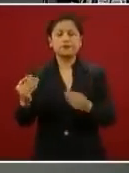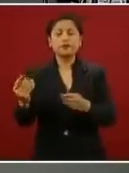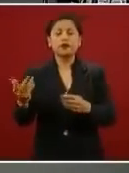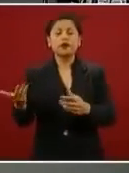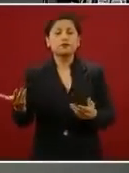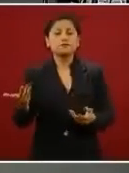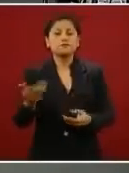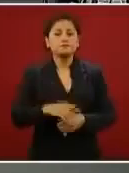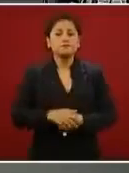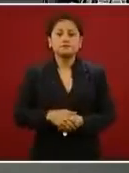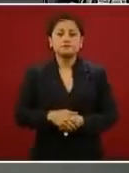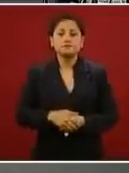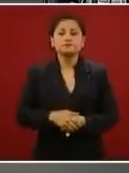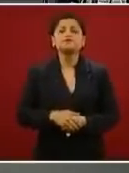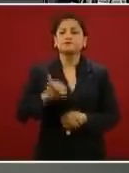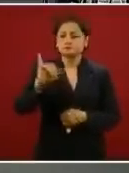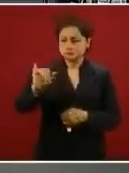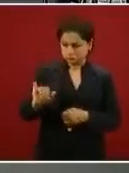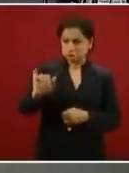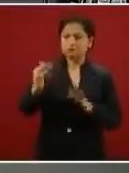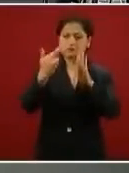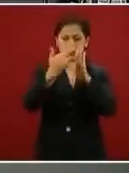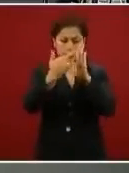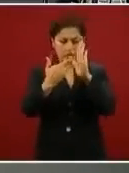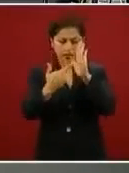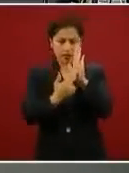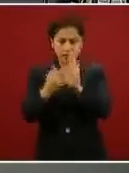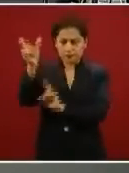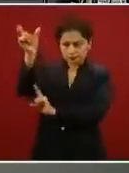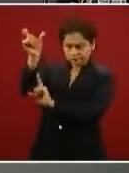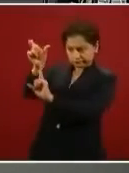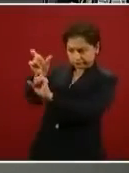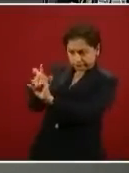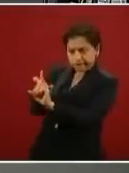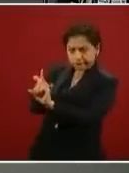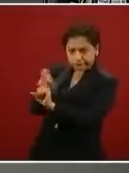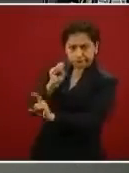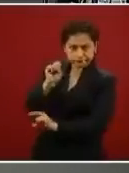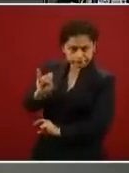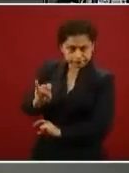Sí, se aplica un protocolo de revisión, pero no se le puede negar